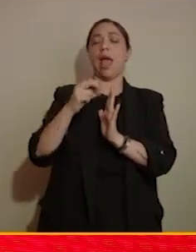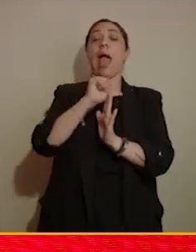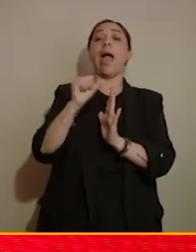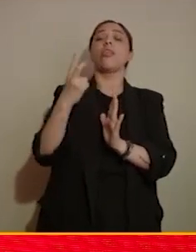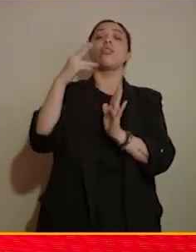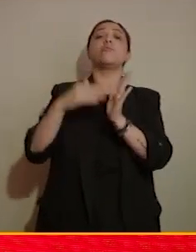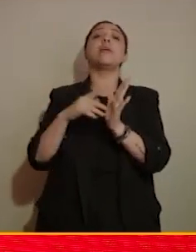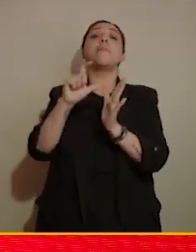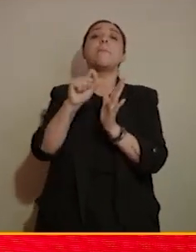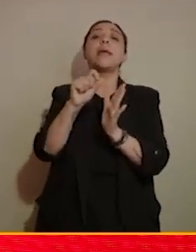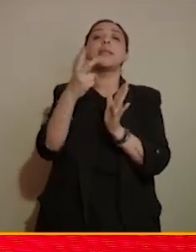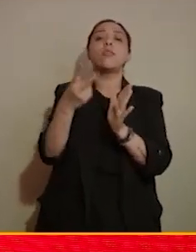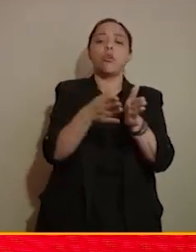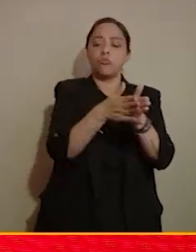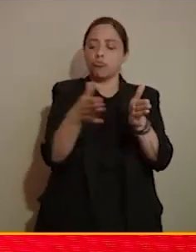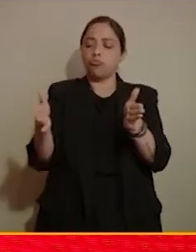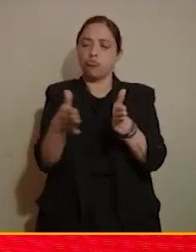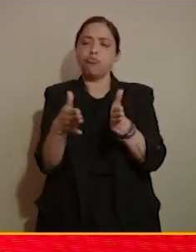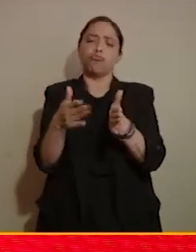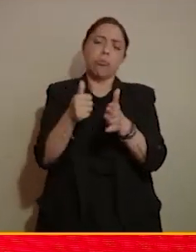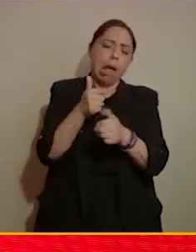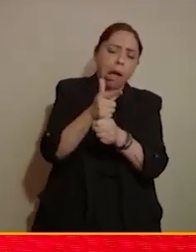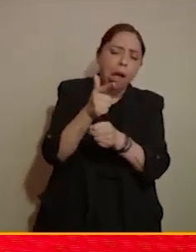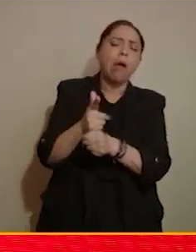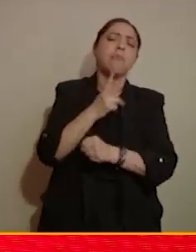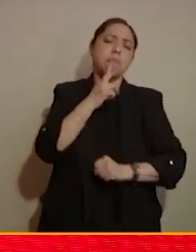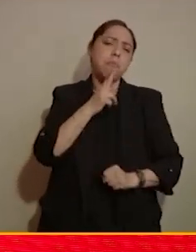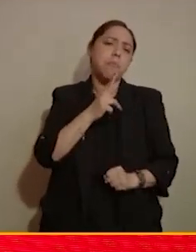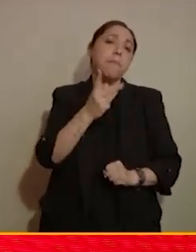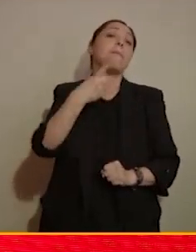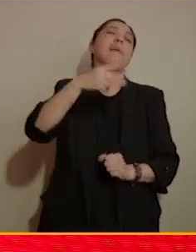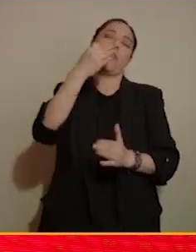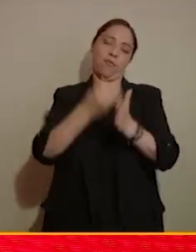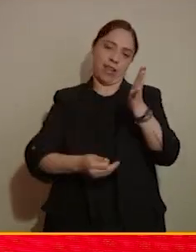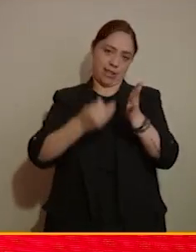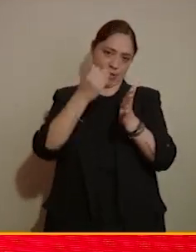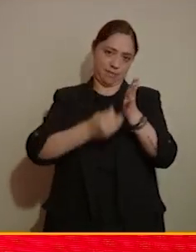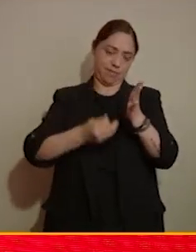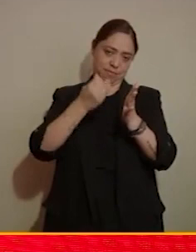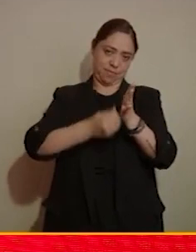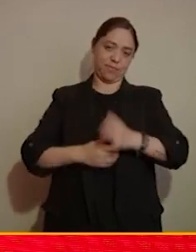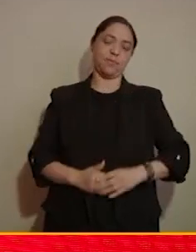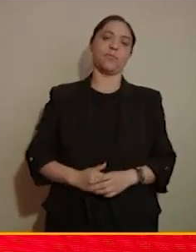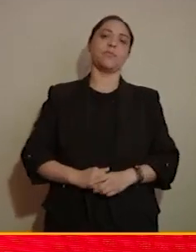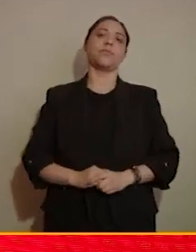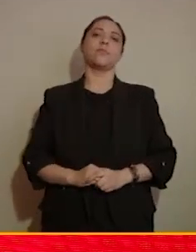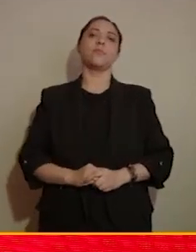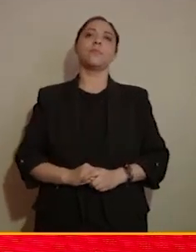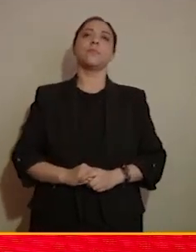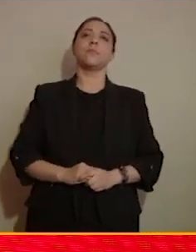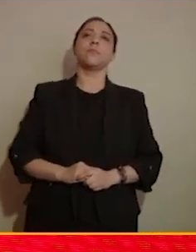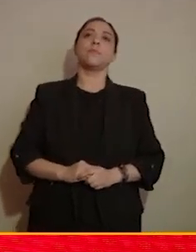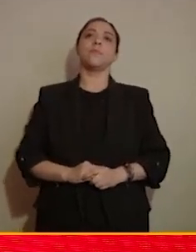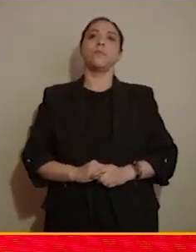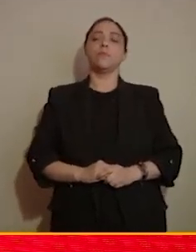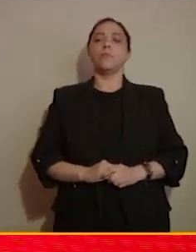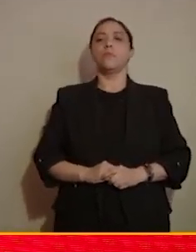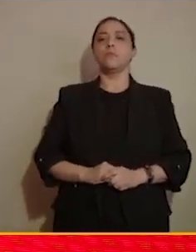se notan mejoras, pero falta mucho por hacer. Y una cosa muy importante, que es que un mecanismo de